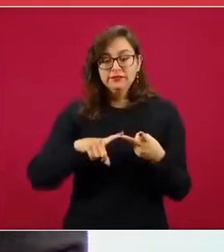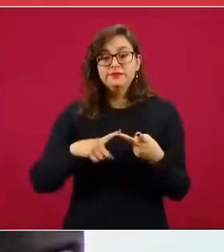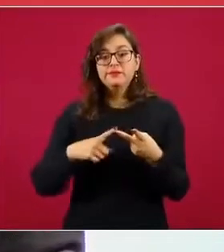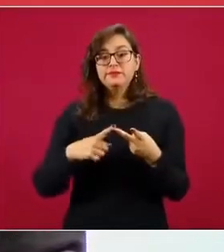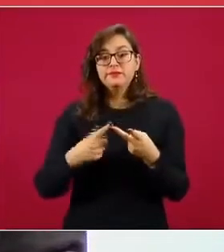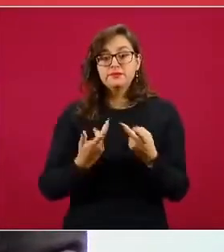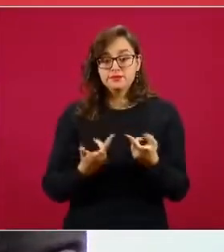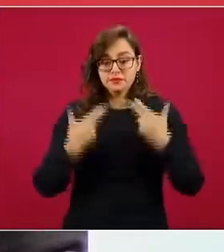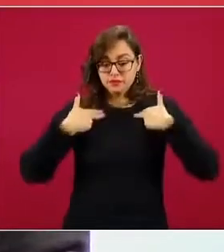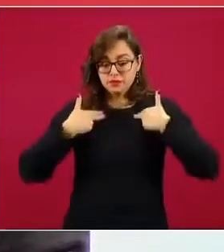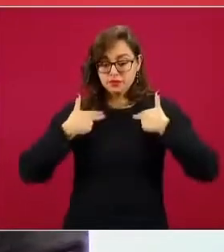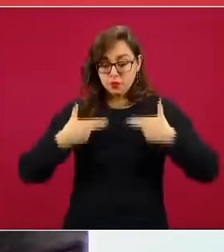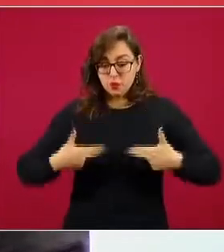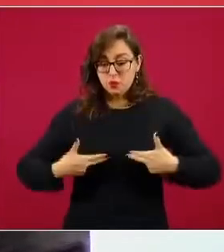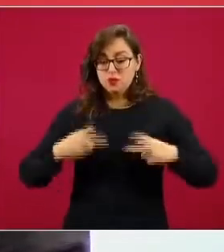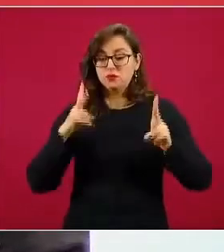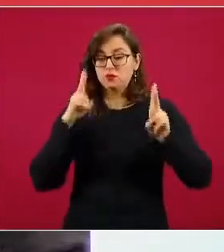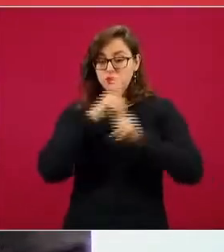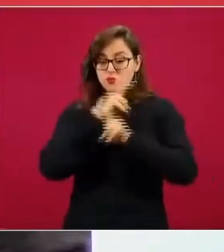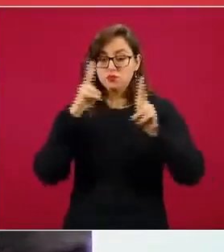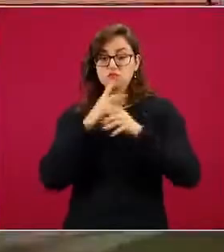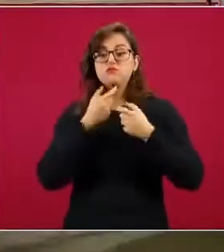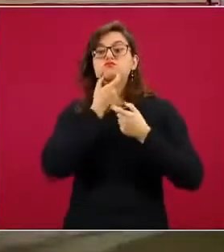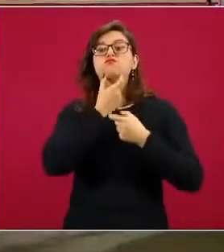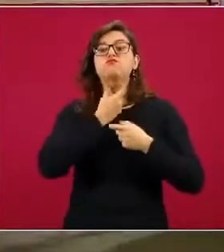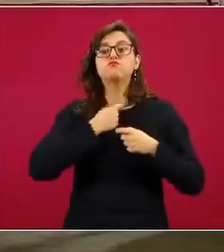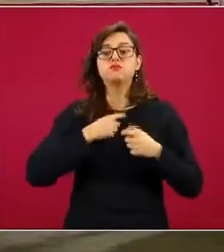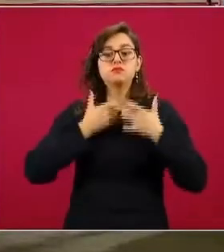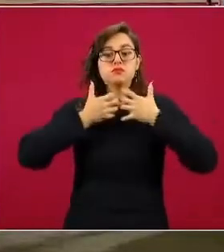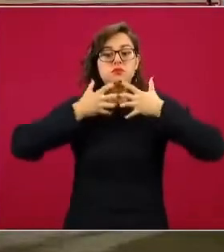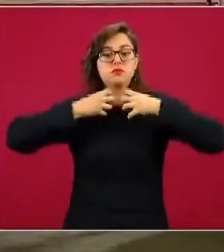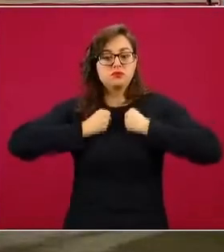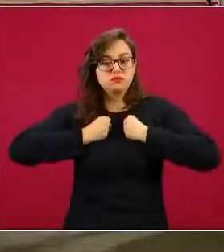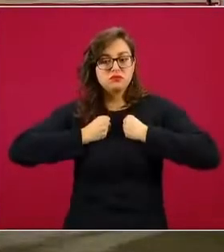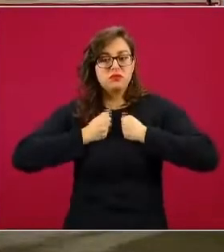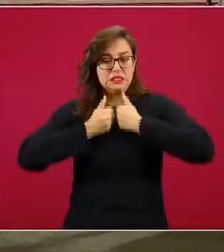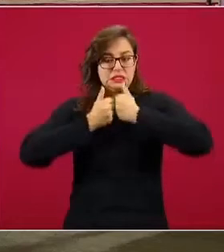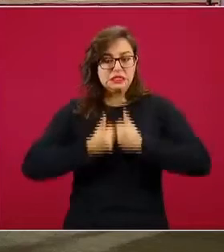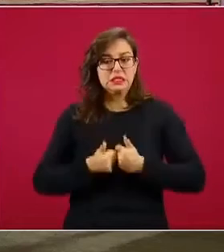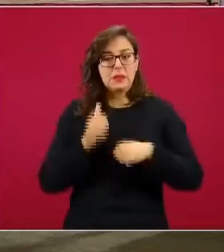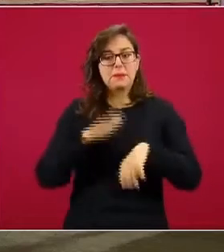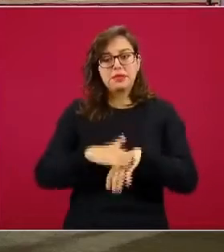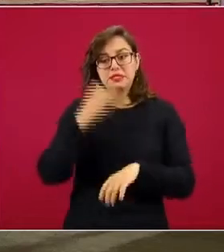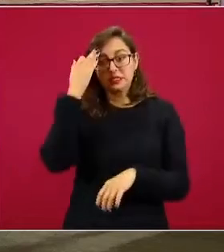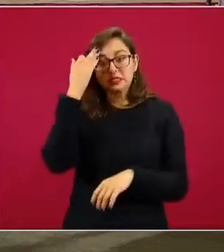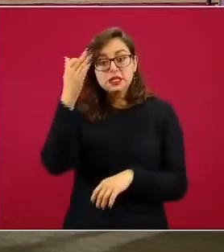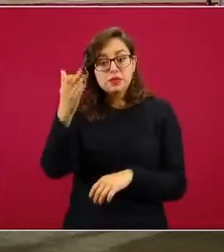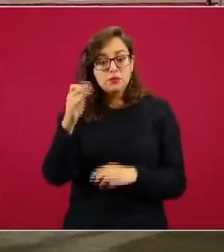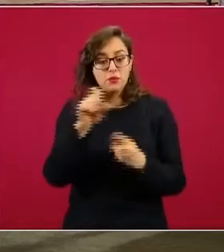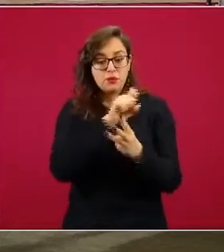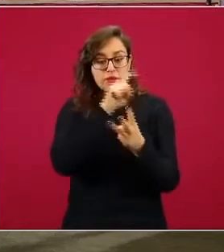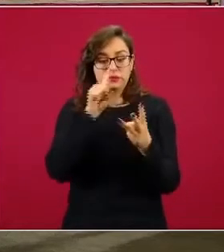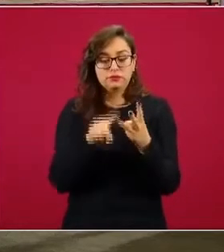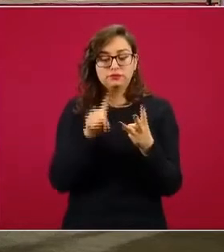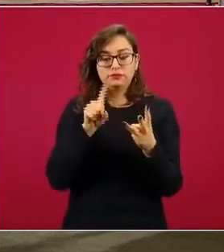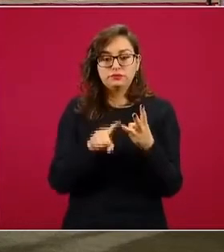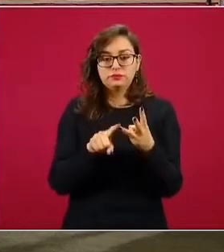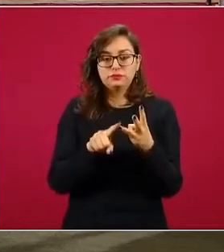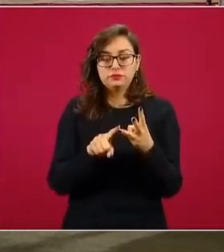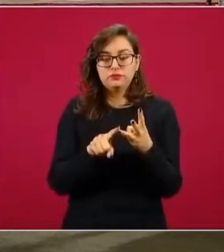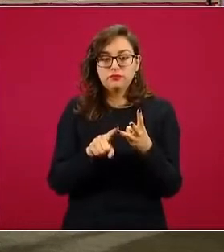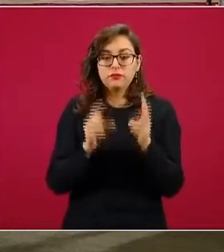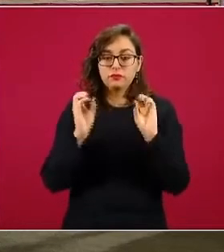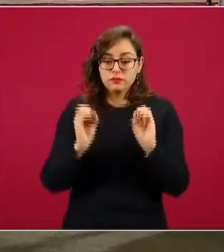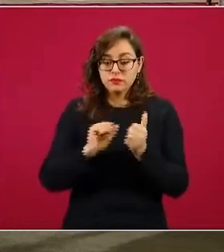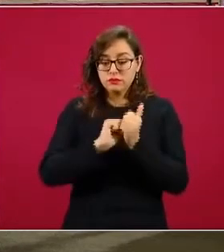respiratorio del aparato respiratorio de los seres humanos, o que tenga algunos factores de virulencia, es decir, la capacidad de